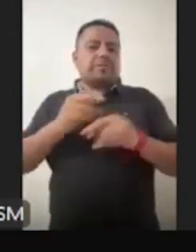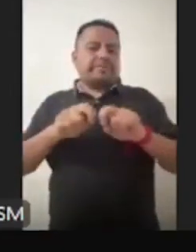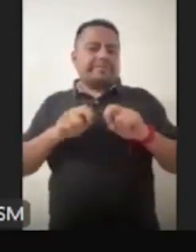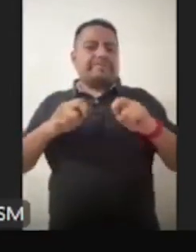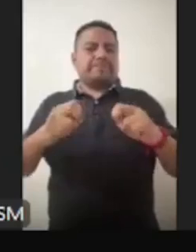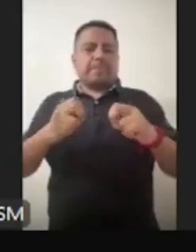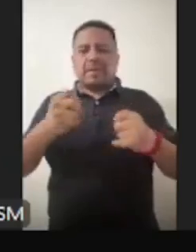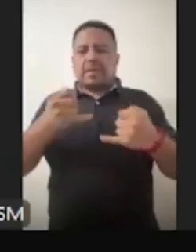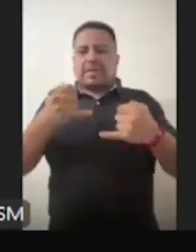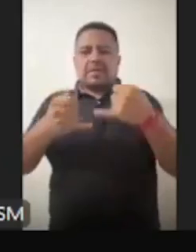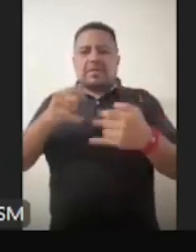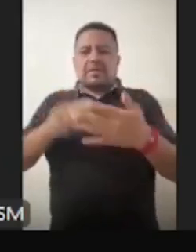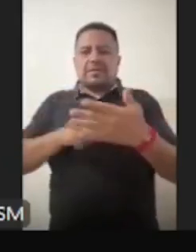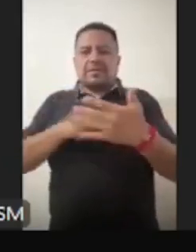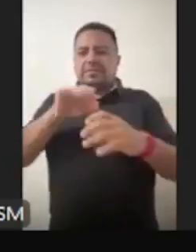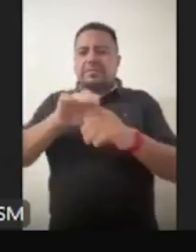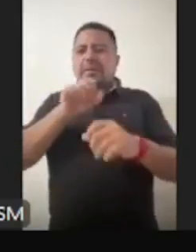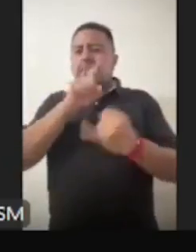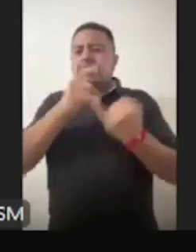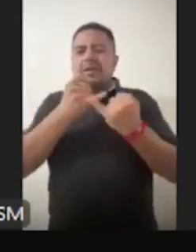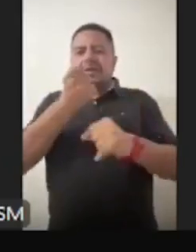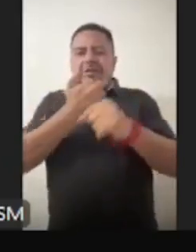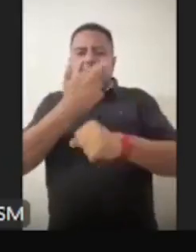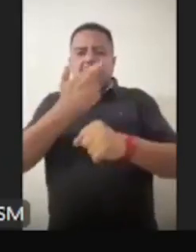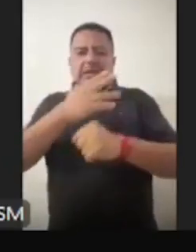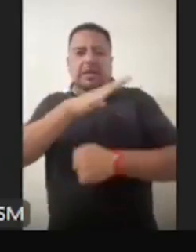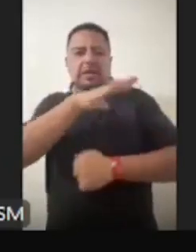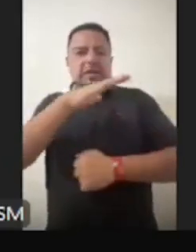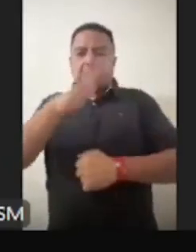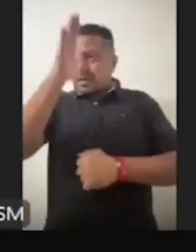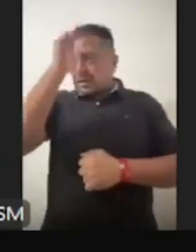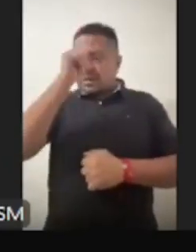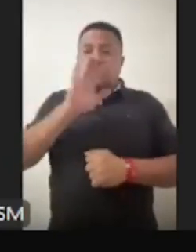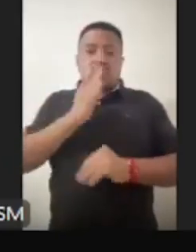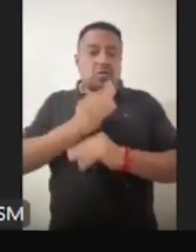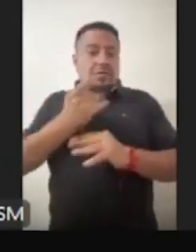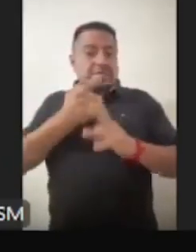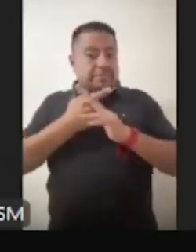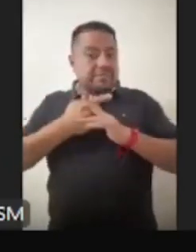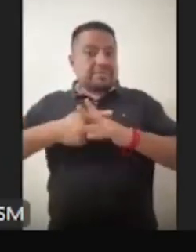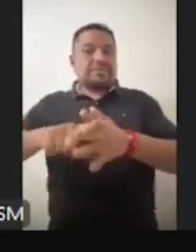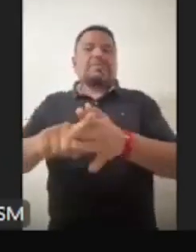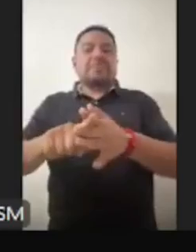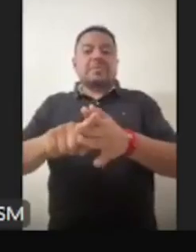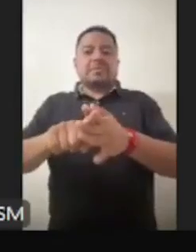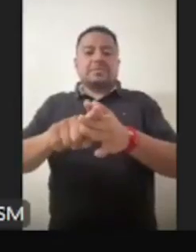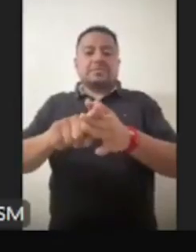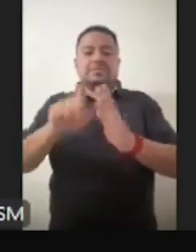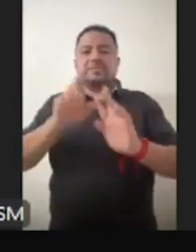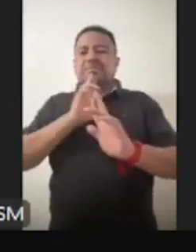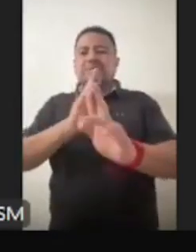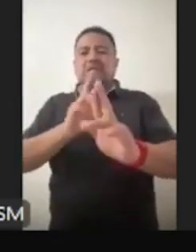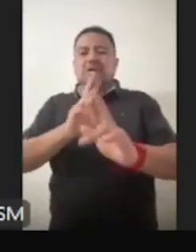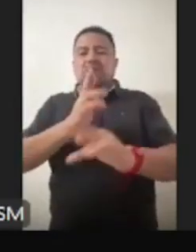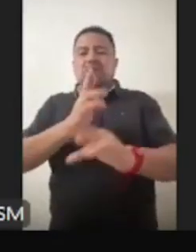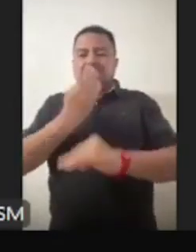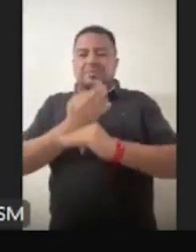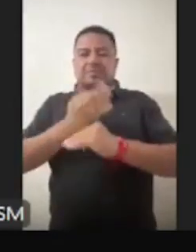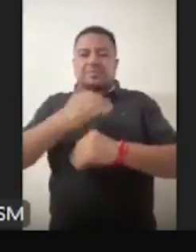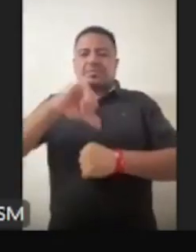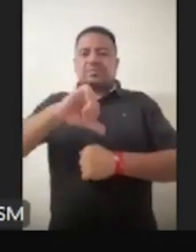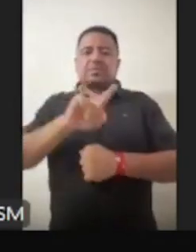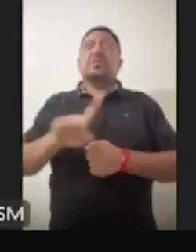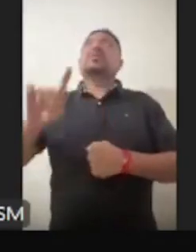tribunal electoral, así como al secretario general de acuerdos. A efecto de iniciar la sesión de resolución convocada para esta